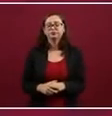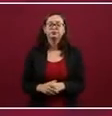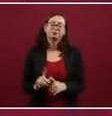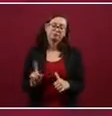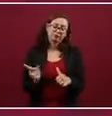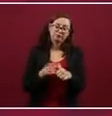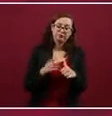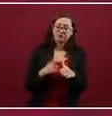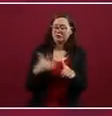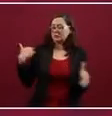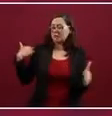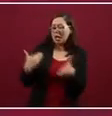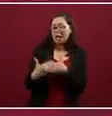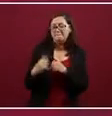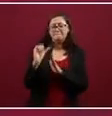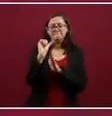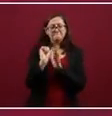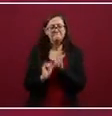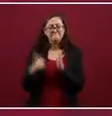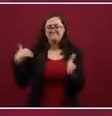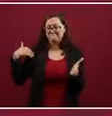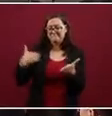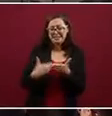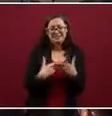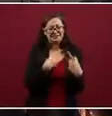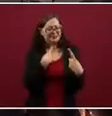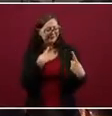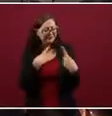meses, esta ha sido la más difícil